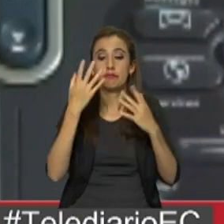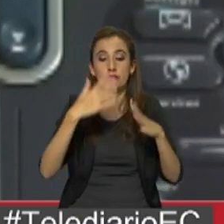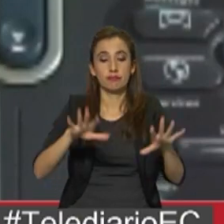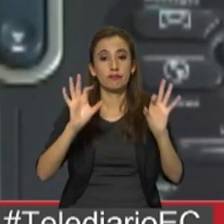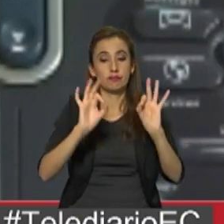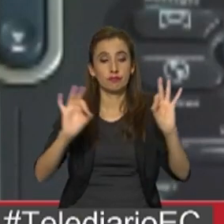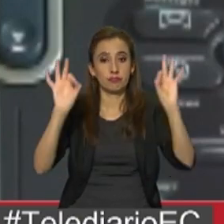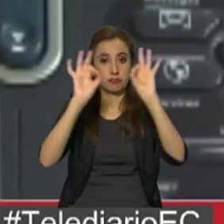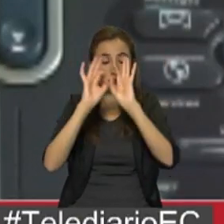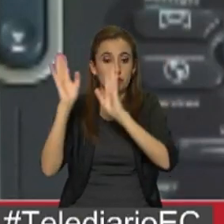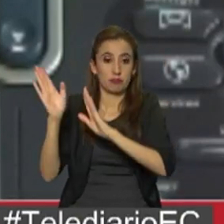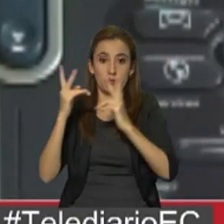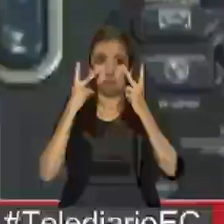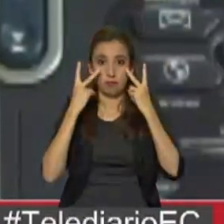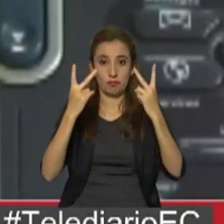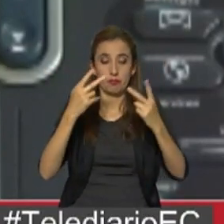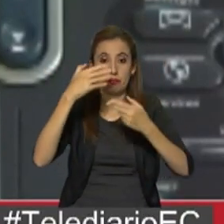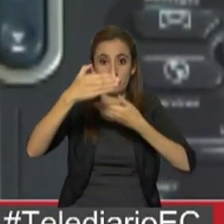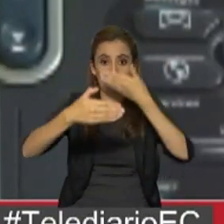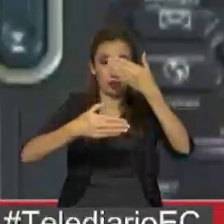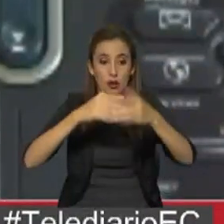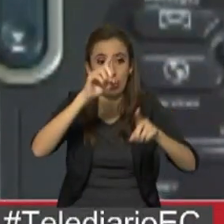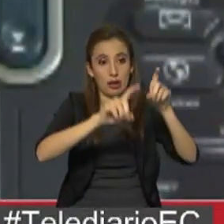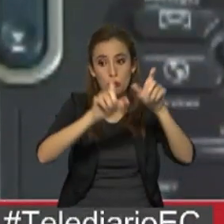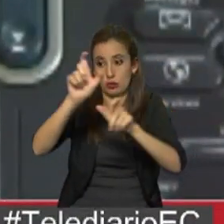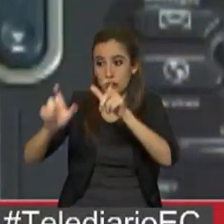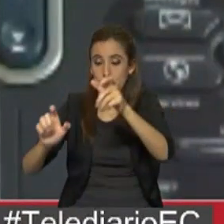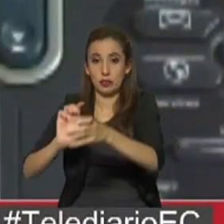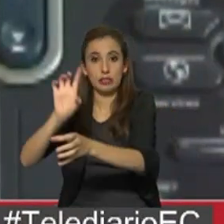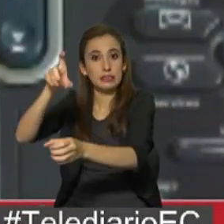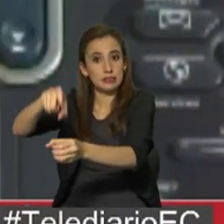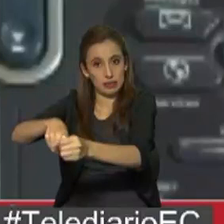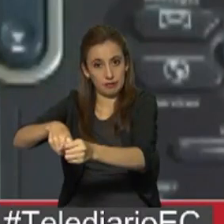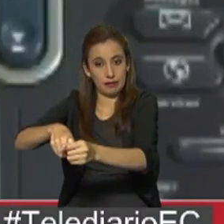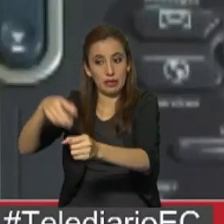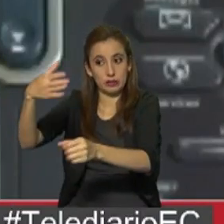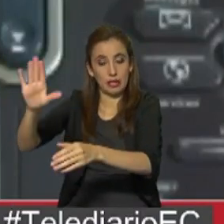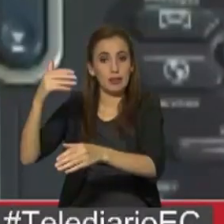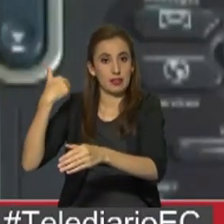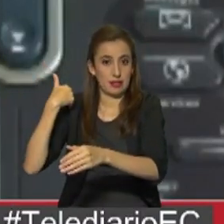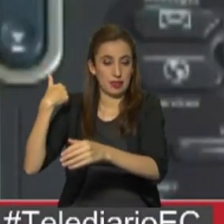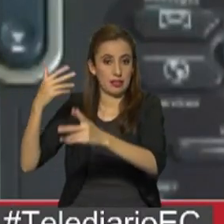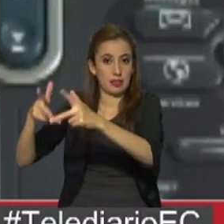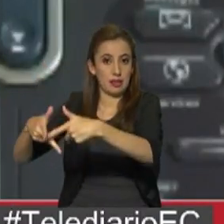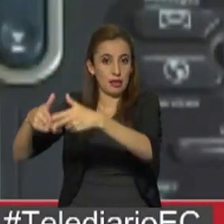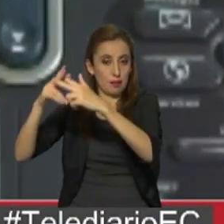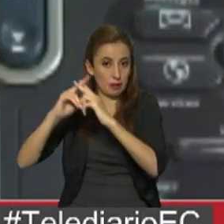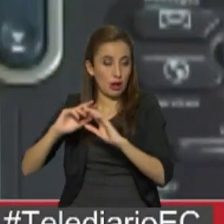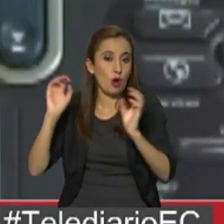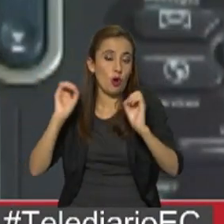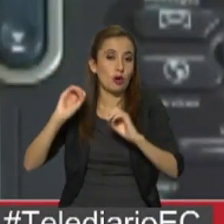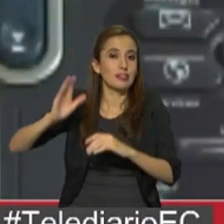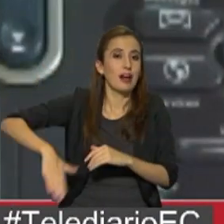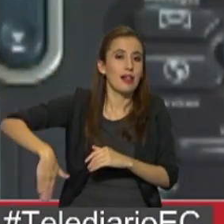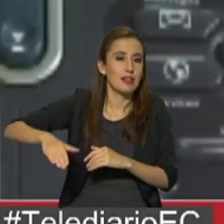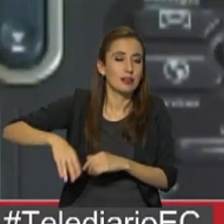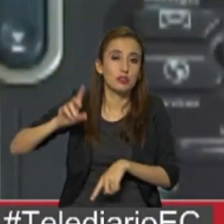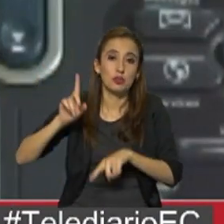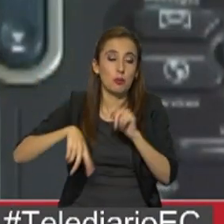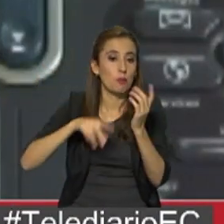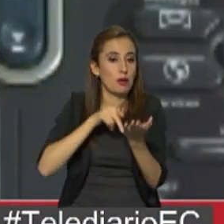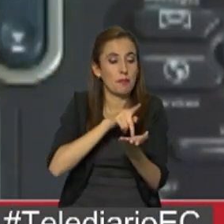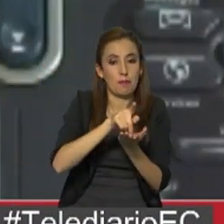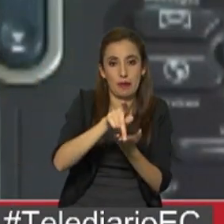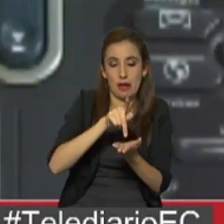dispuesto para aquellos afiliados que tienen sus créditos en mora o que ya definitivamente su